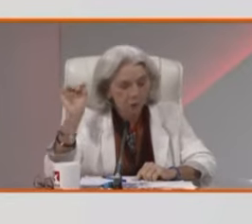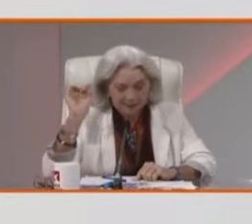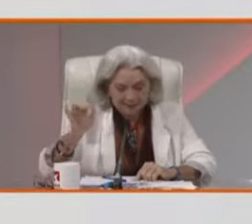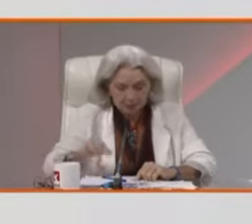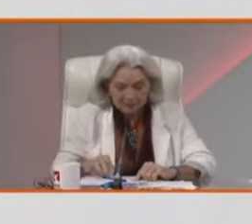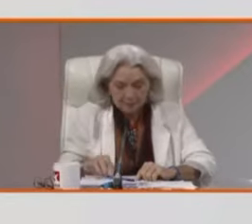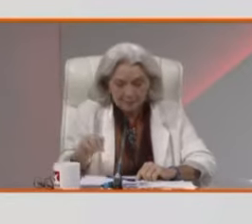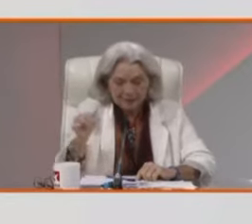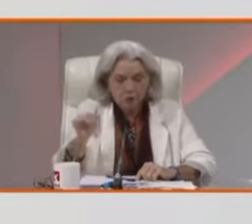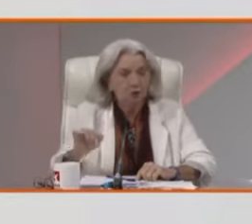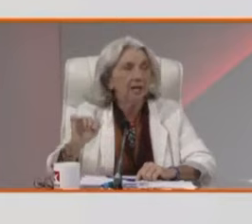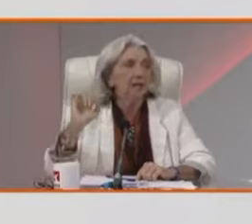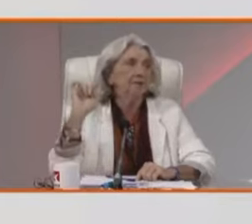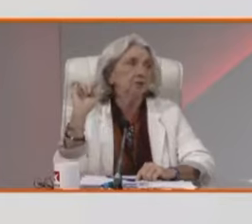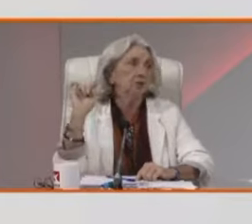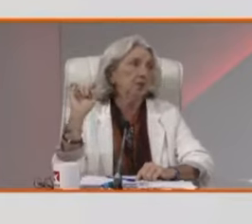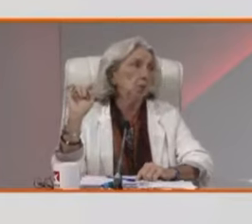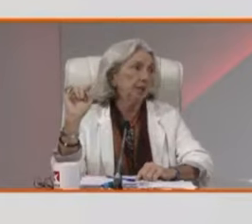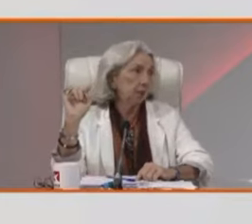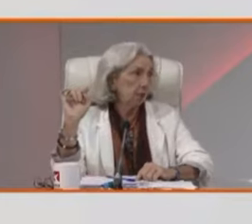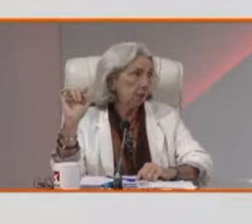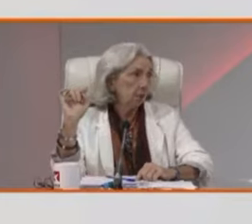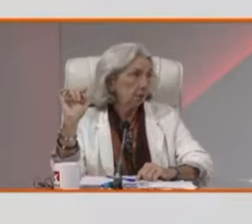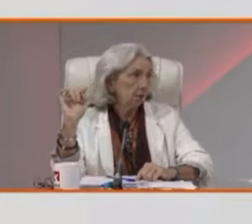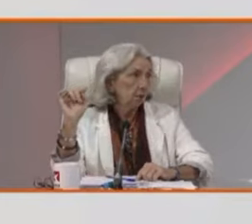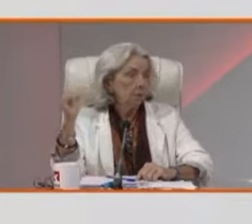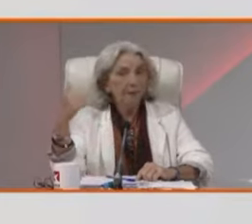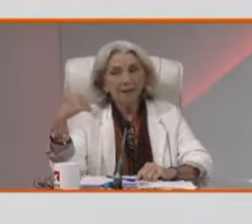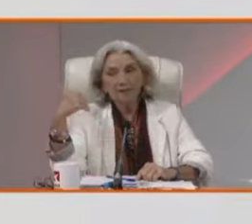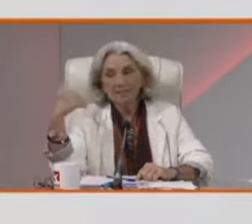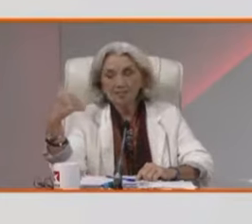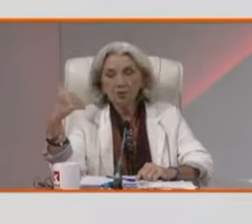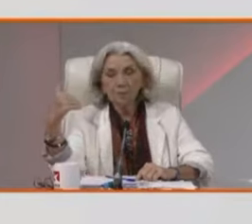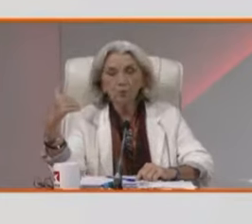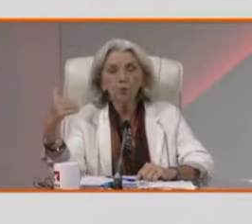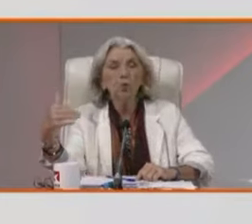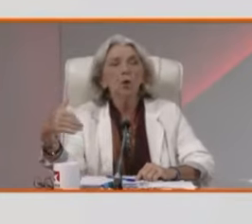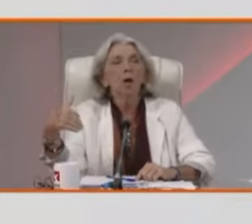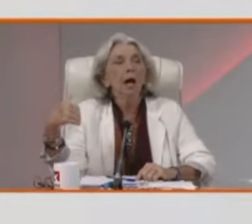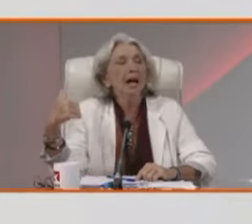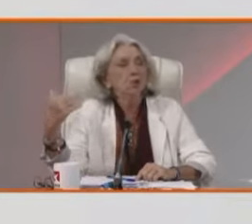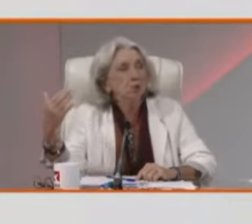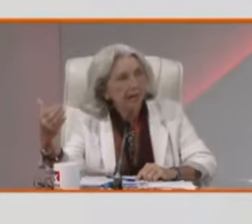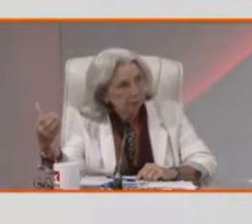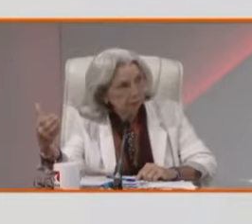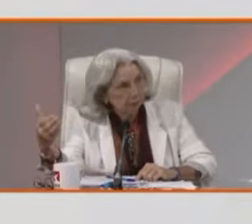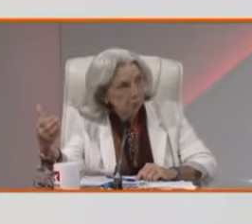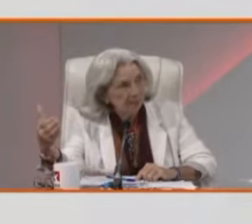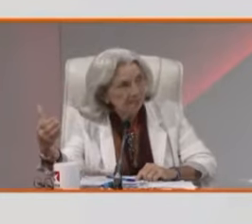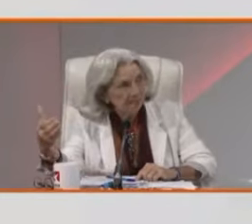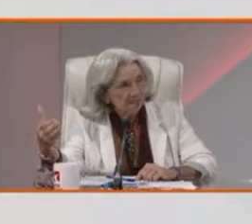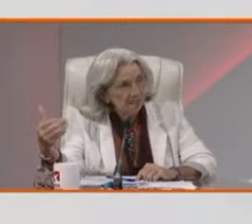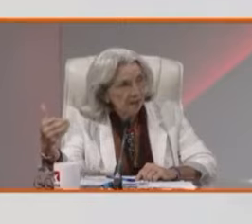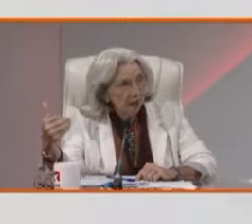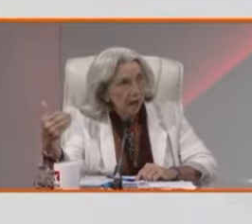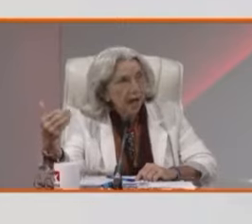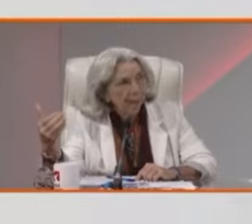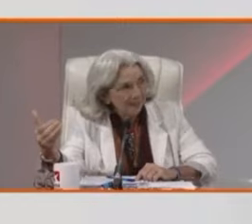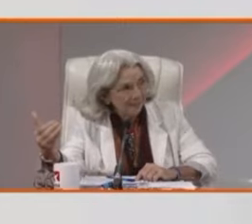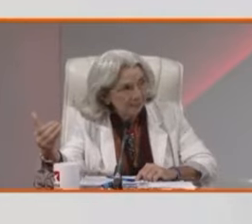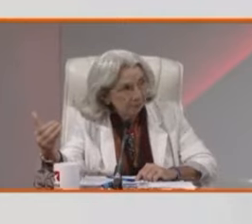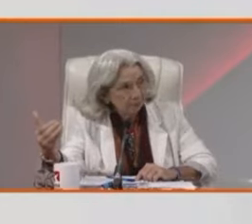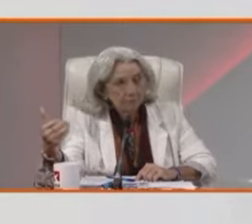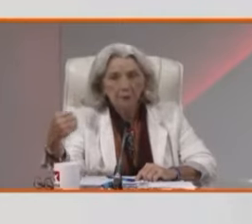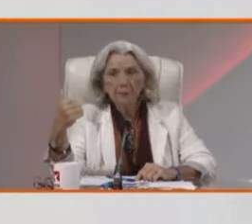presión. Él lo que está haciendo es presionar la frontera con Israel para hasta cierto punto ayudar, vamos a decir así,